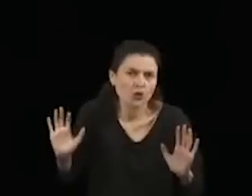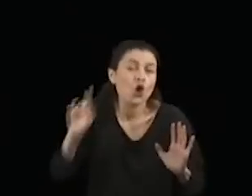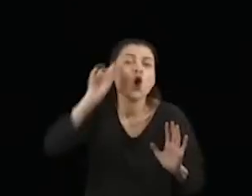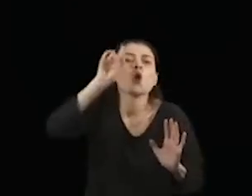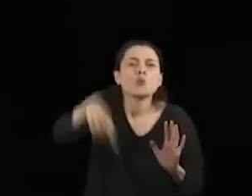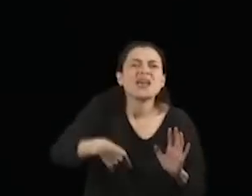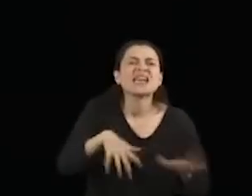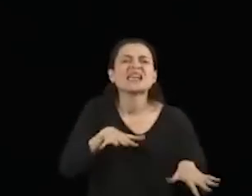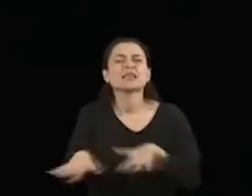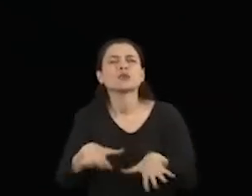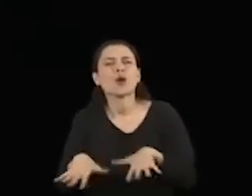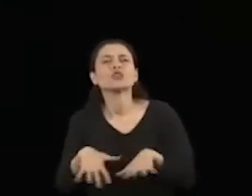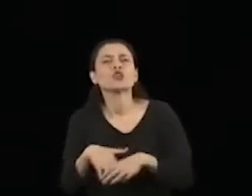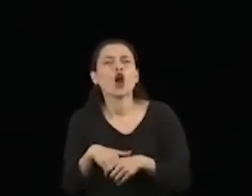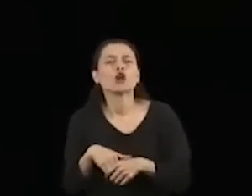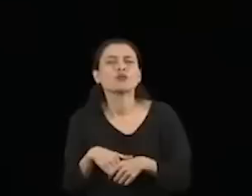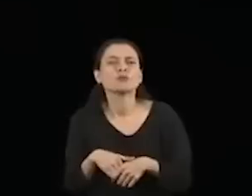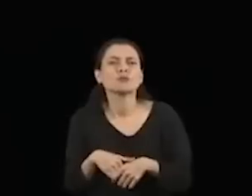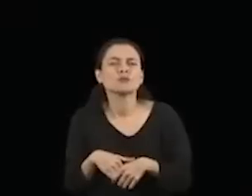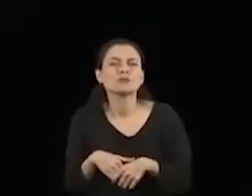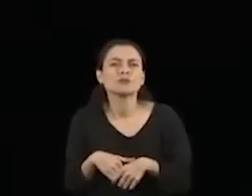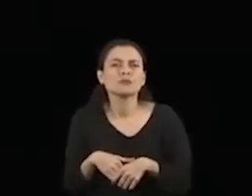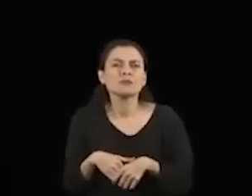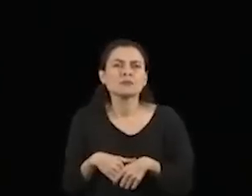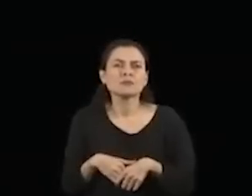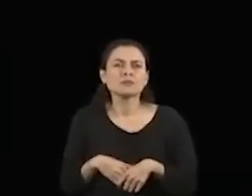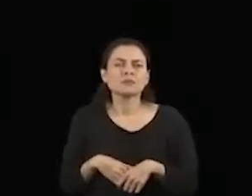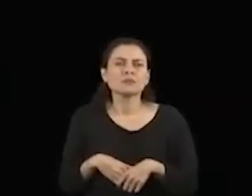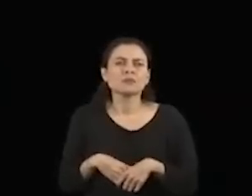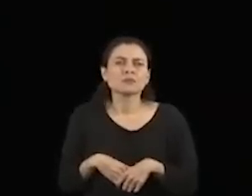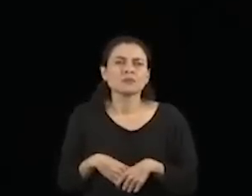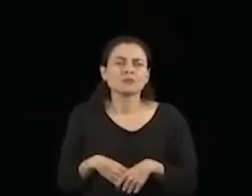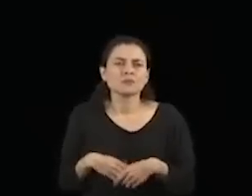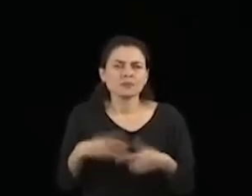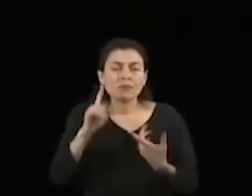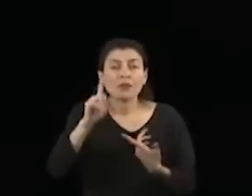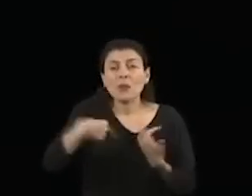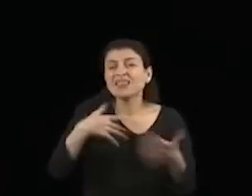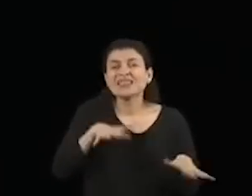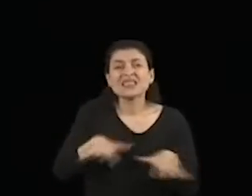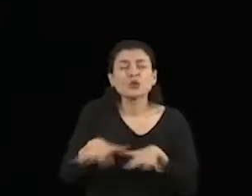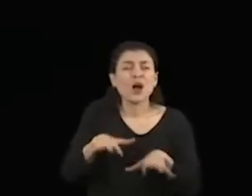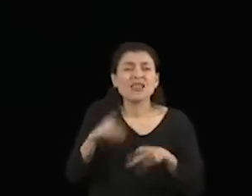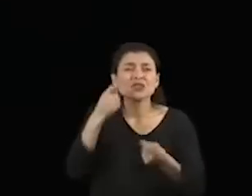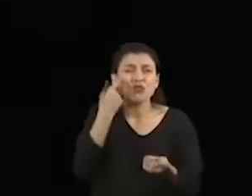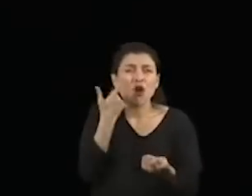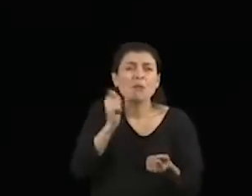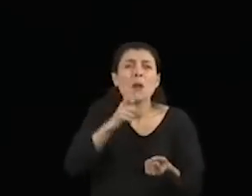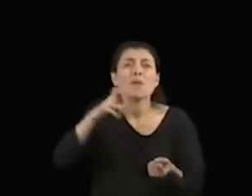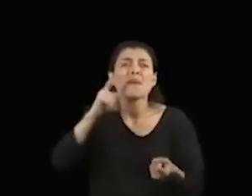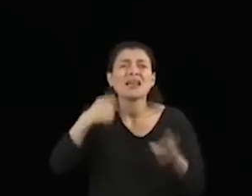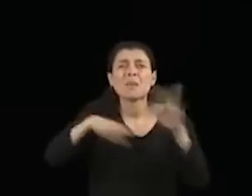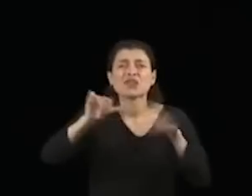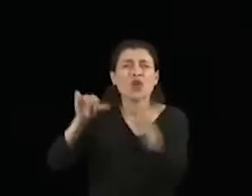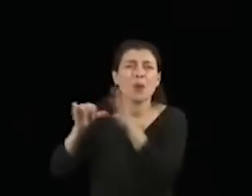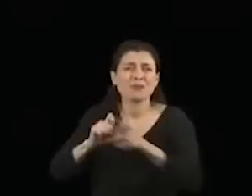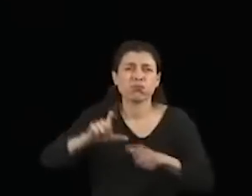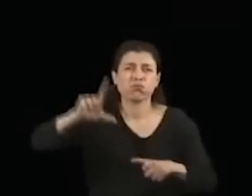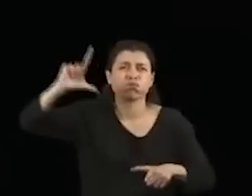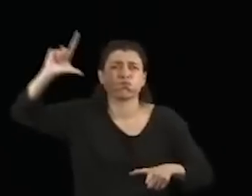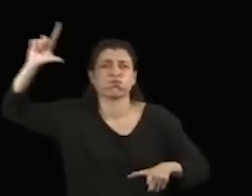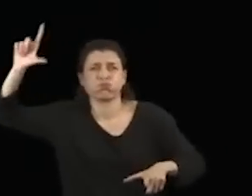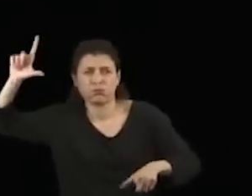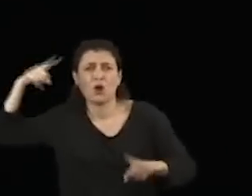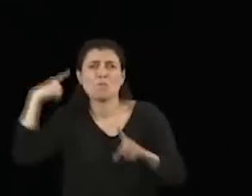digamos, una situación donde por poco digamos, aproximadamente casi se multiplica por 10 el PBI per cápita,